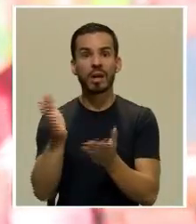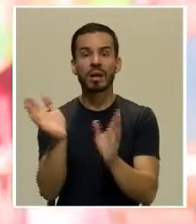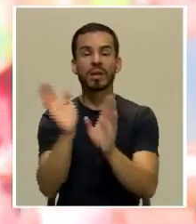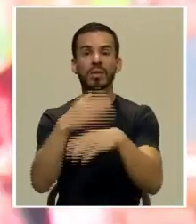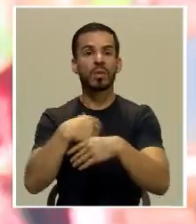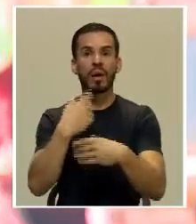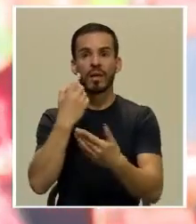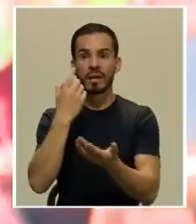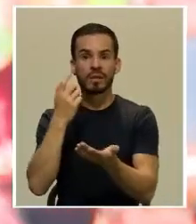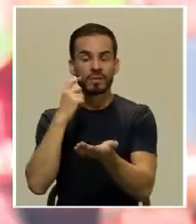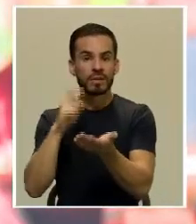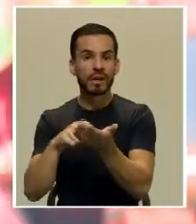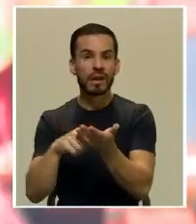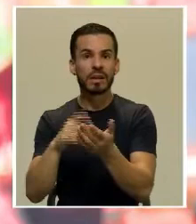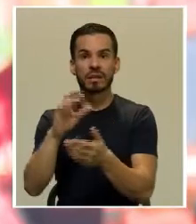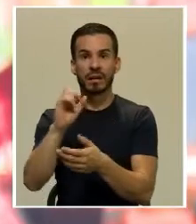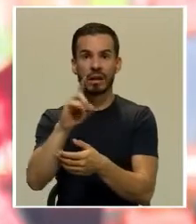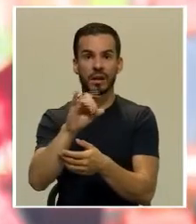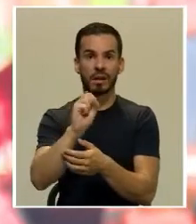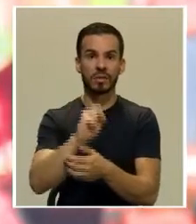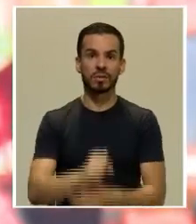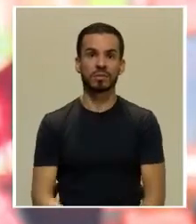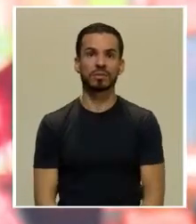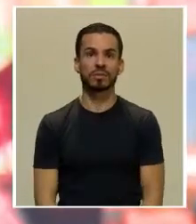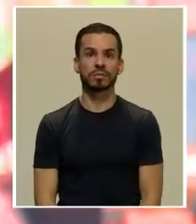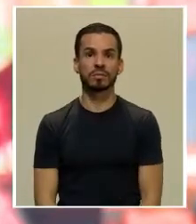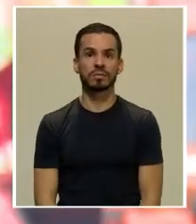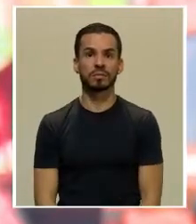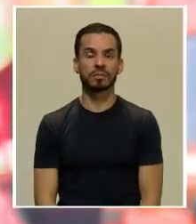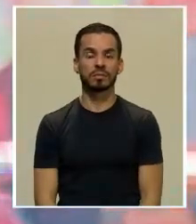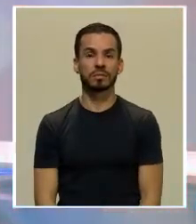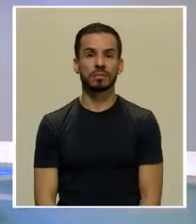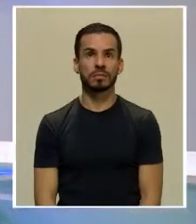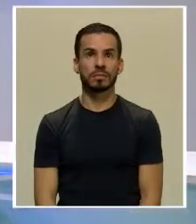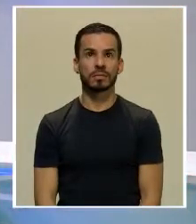no existía registro en el EDUS.